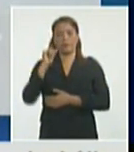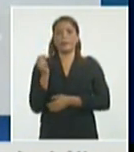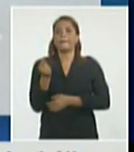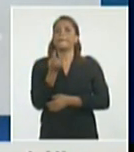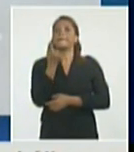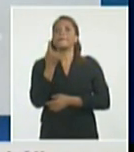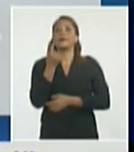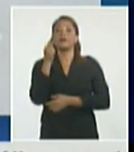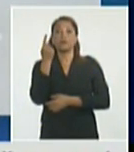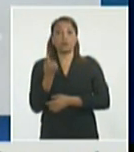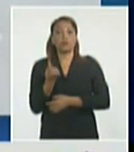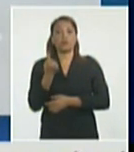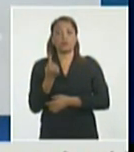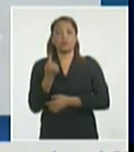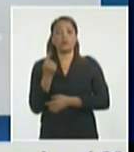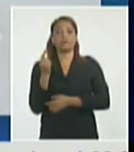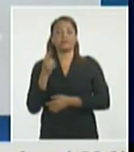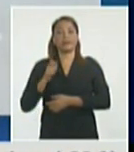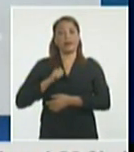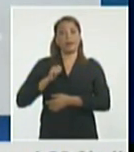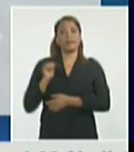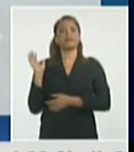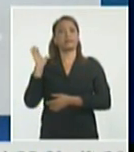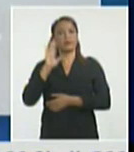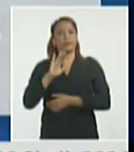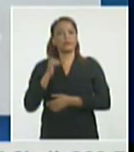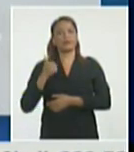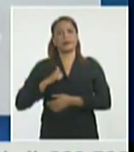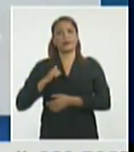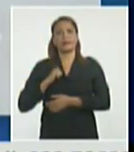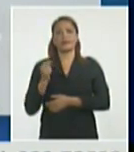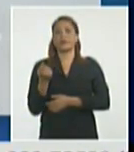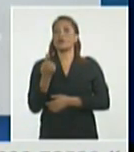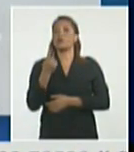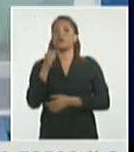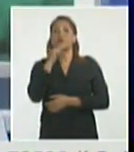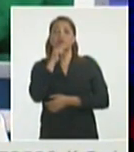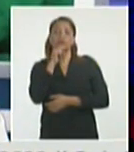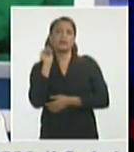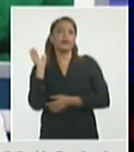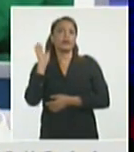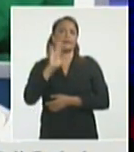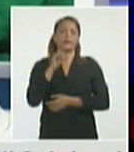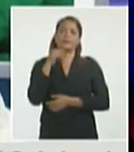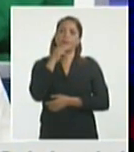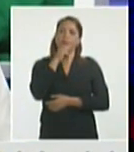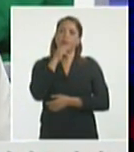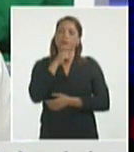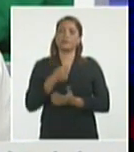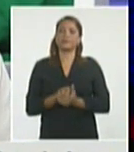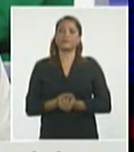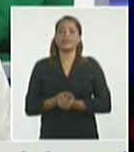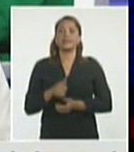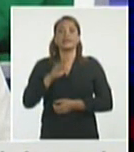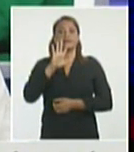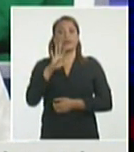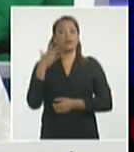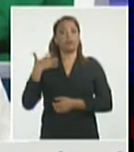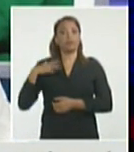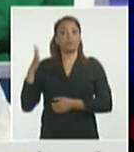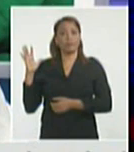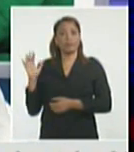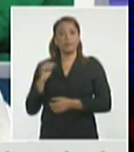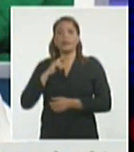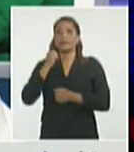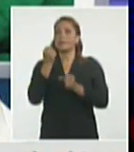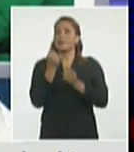turista canadiense procedente de Canadá y una rusa procedente de Rusia. 5 extranjeros diagnosticados ayer en